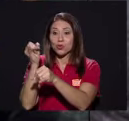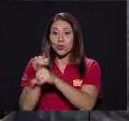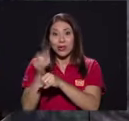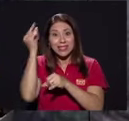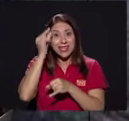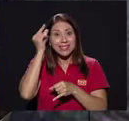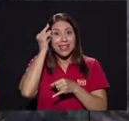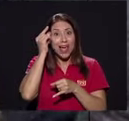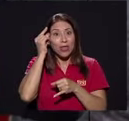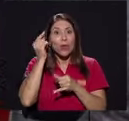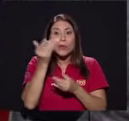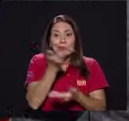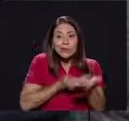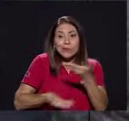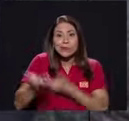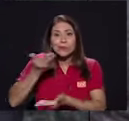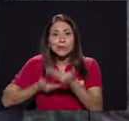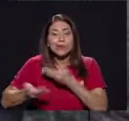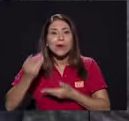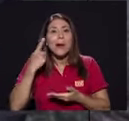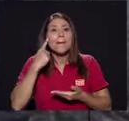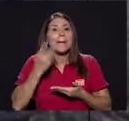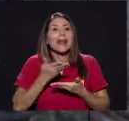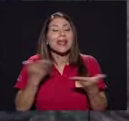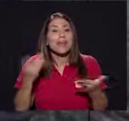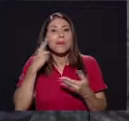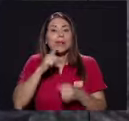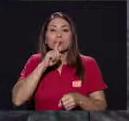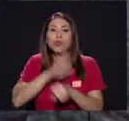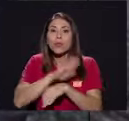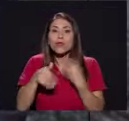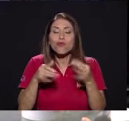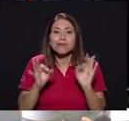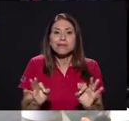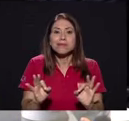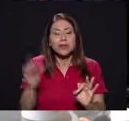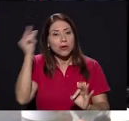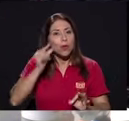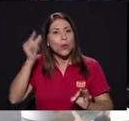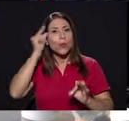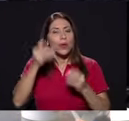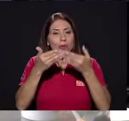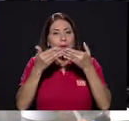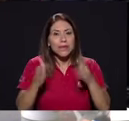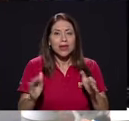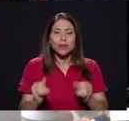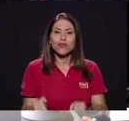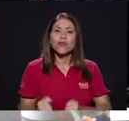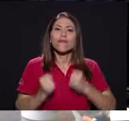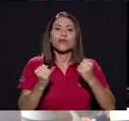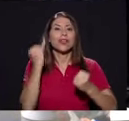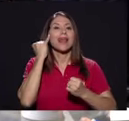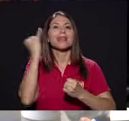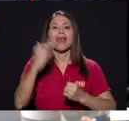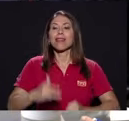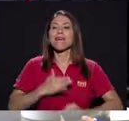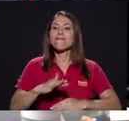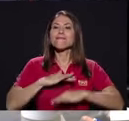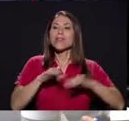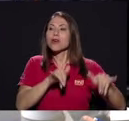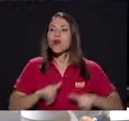del Estado para que el fin último del Estado, que es el bien común, se cumpla. El gobierno abierto viene a reforzar la idea de bien